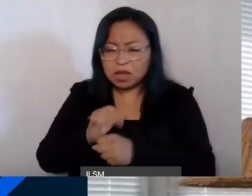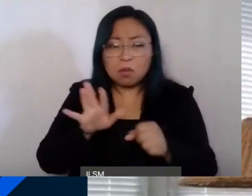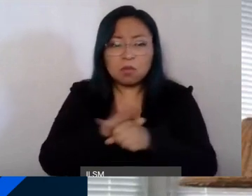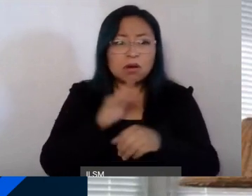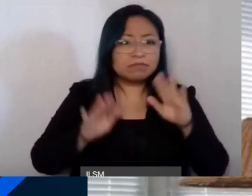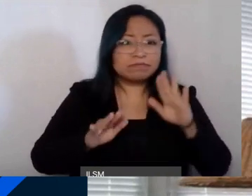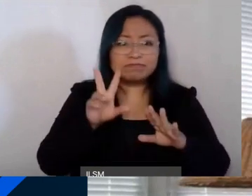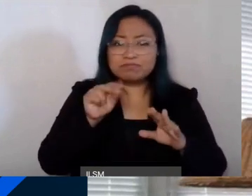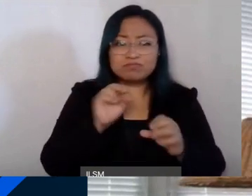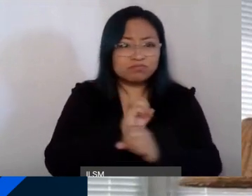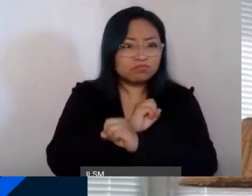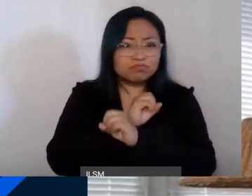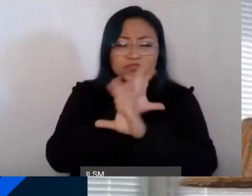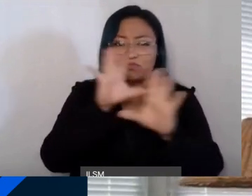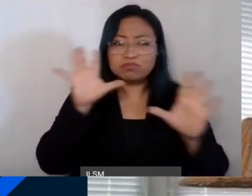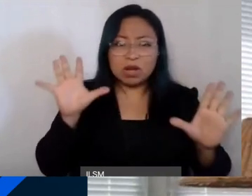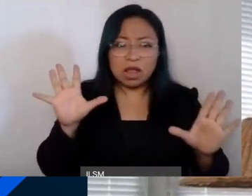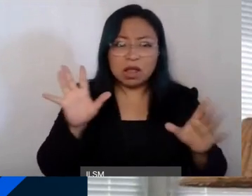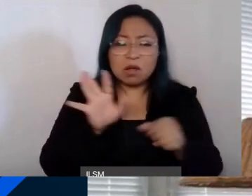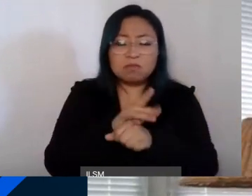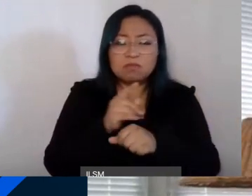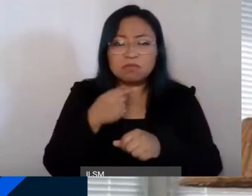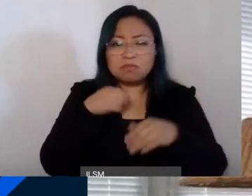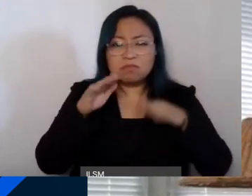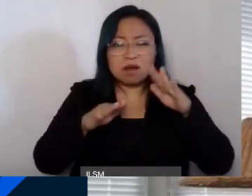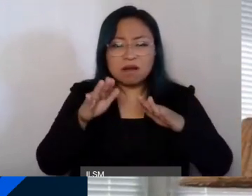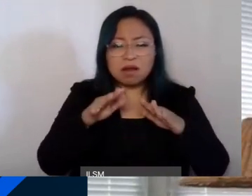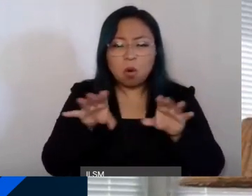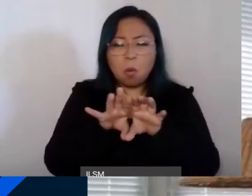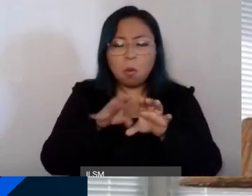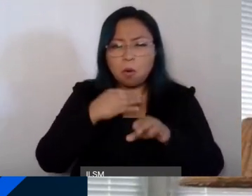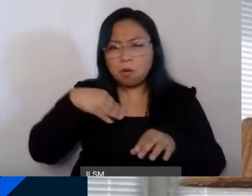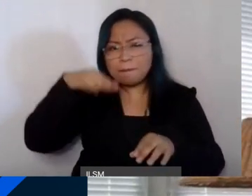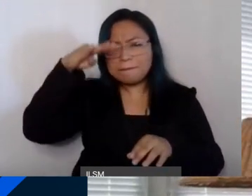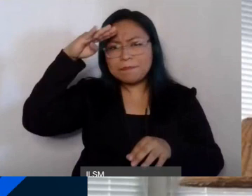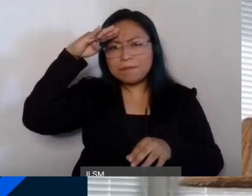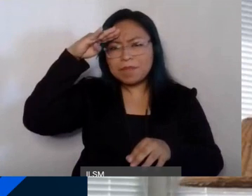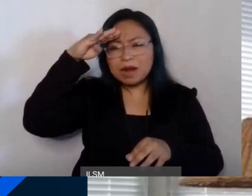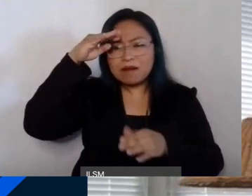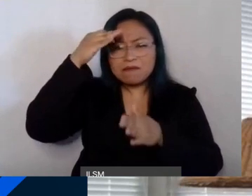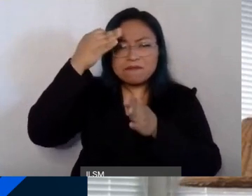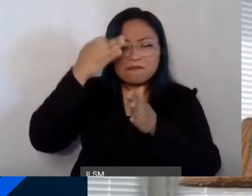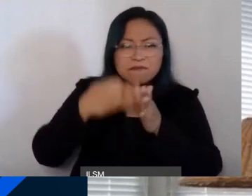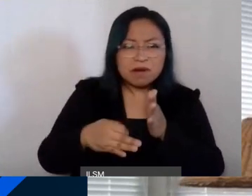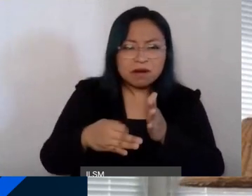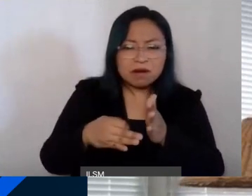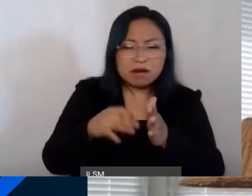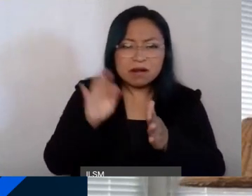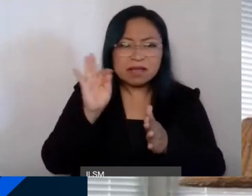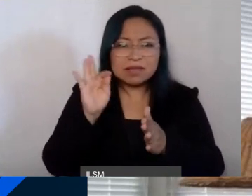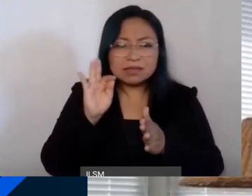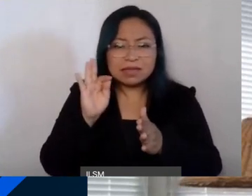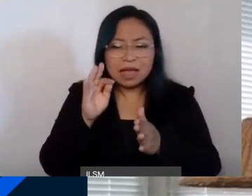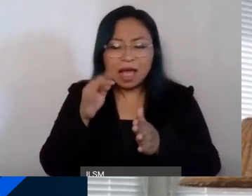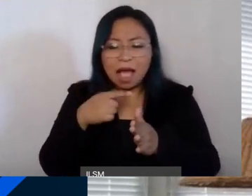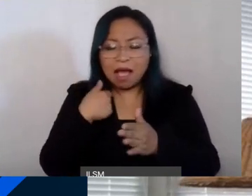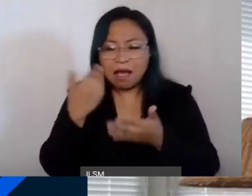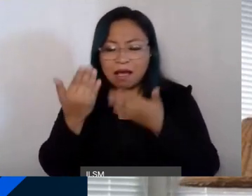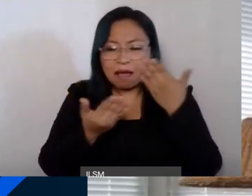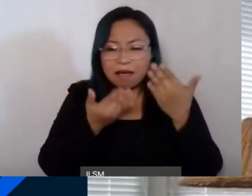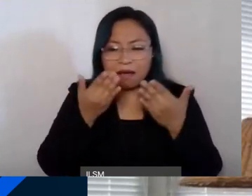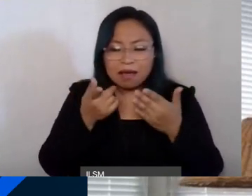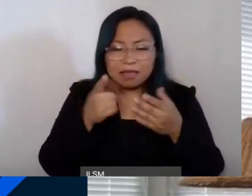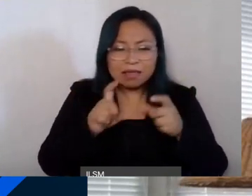ningún pensamiento se haya podido demostrar que es producto de una bioquímica o de un